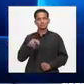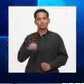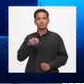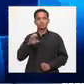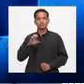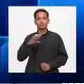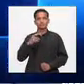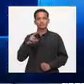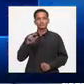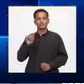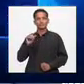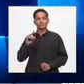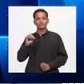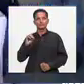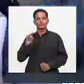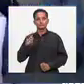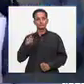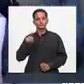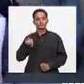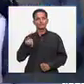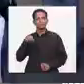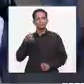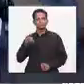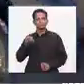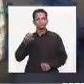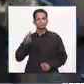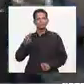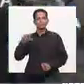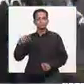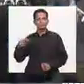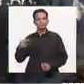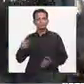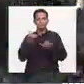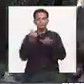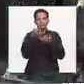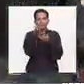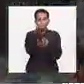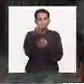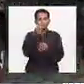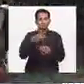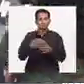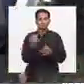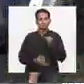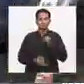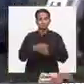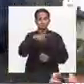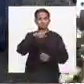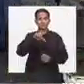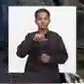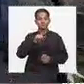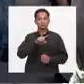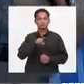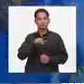www.gestion.org reportó para CN noticias Elizabeth